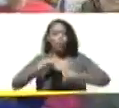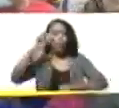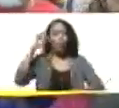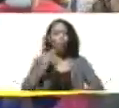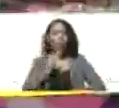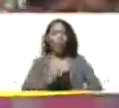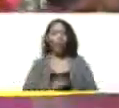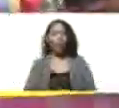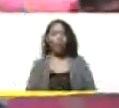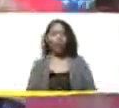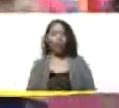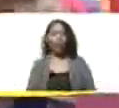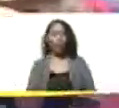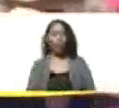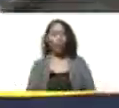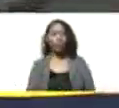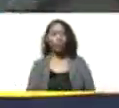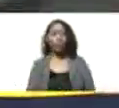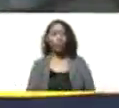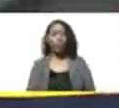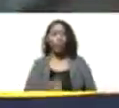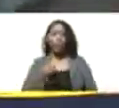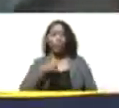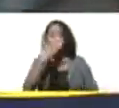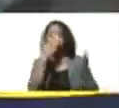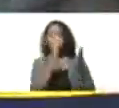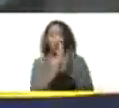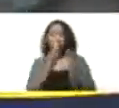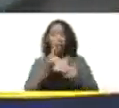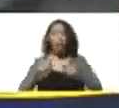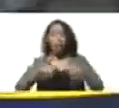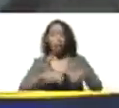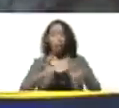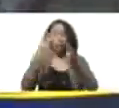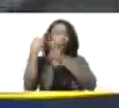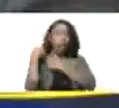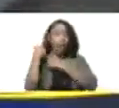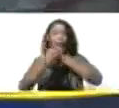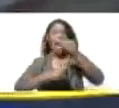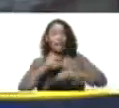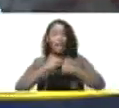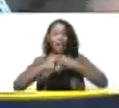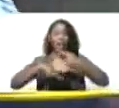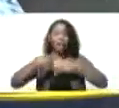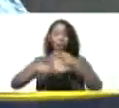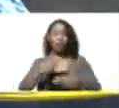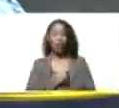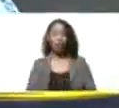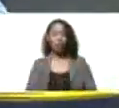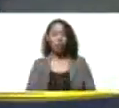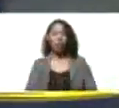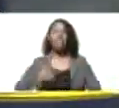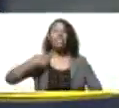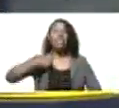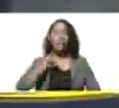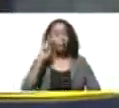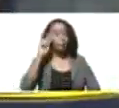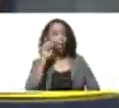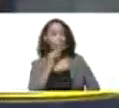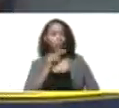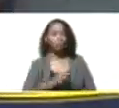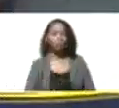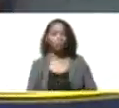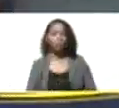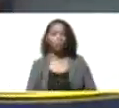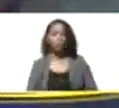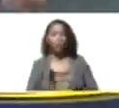bolivariano. Que si estoy en un espacio, hacer la revolución tiene que ver